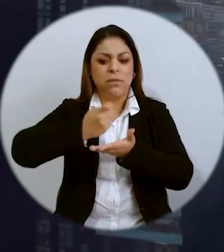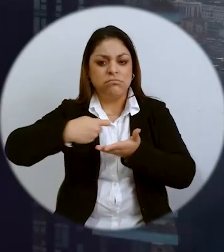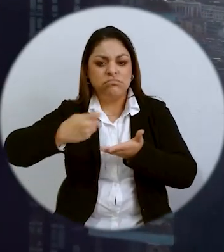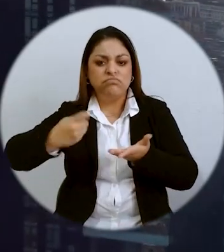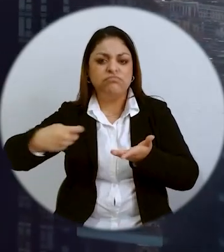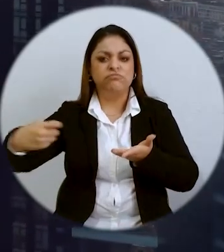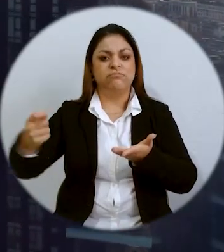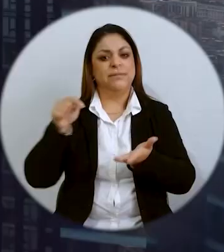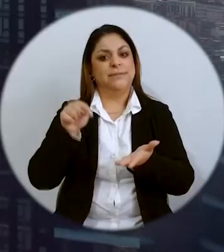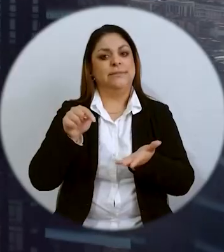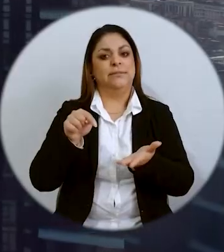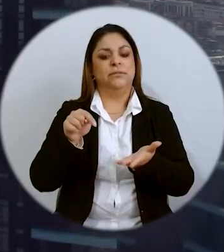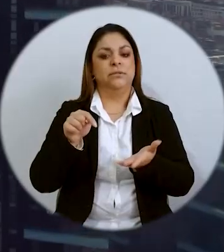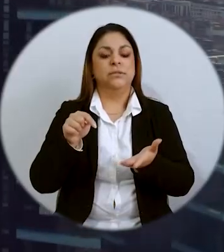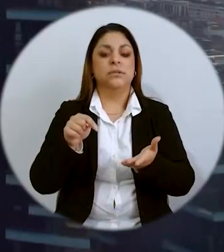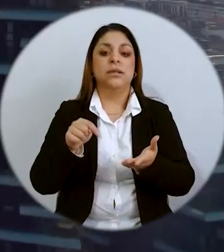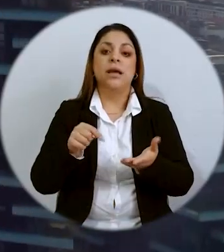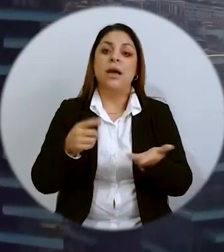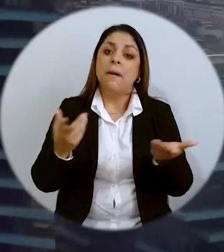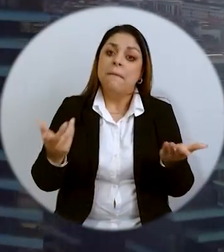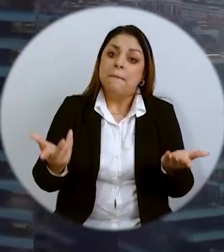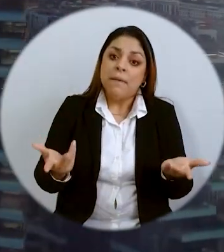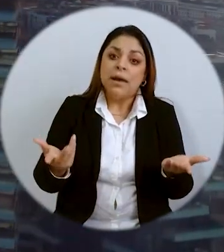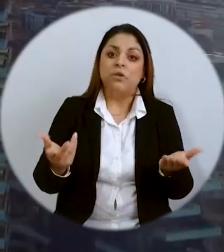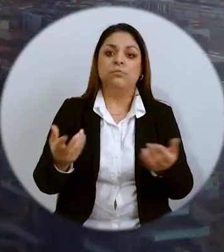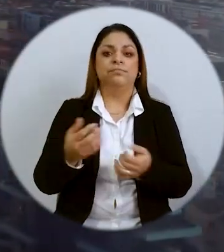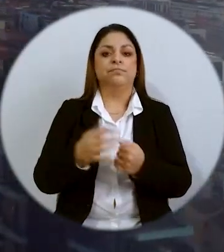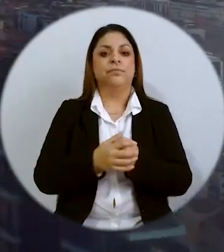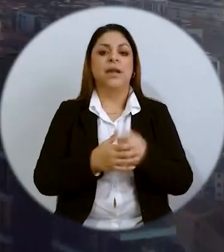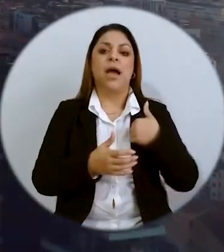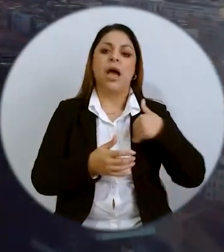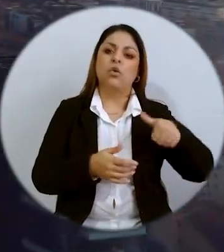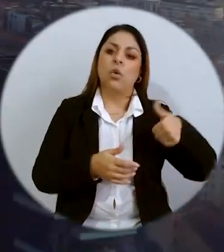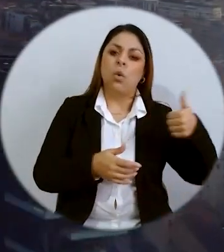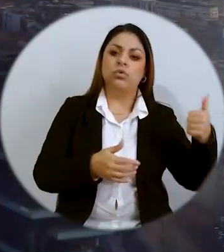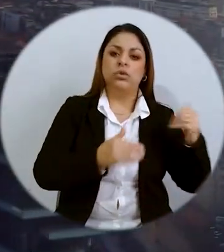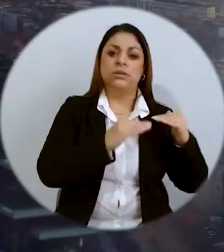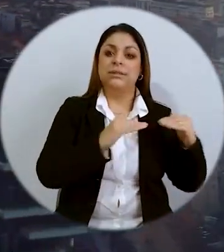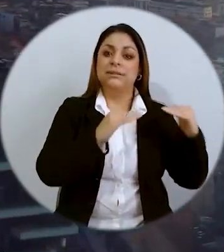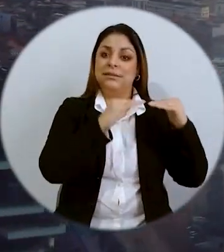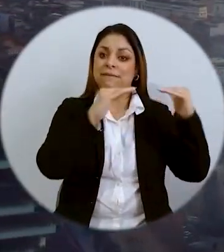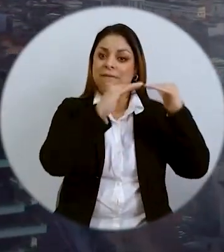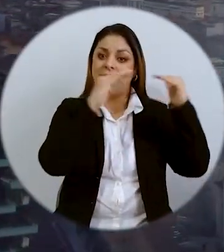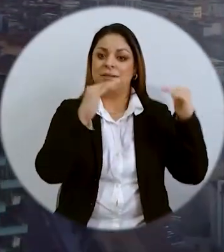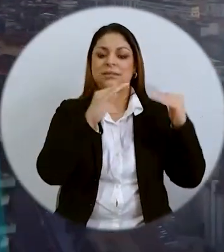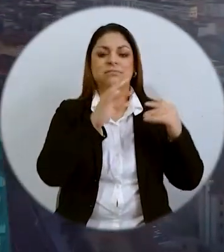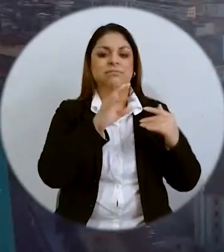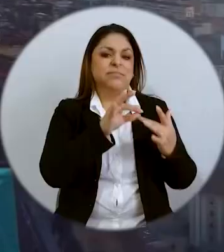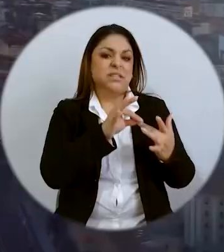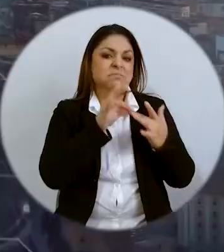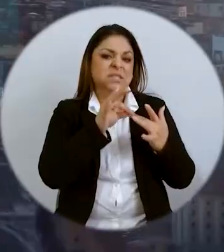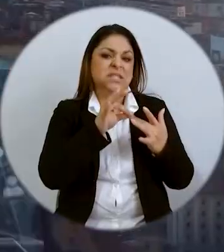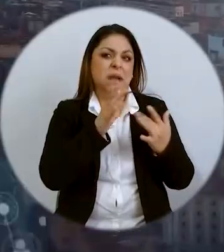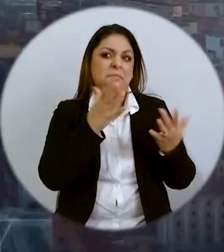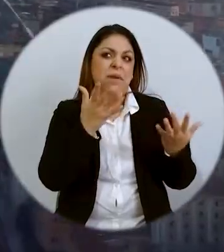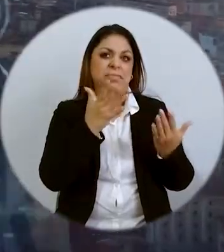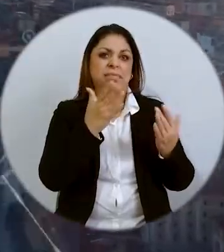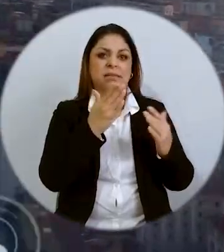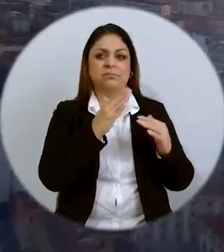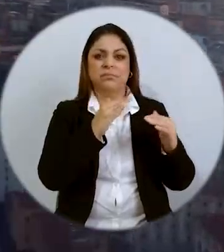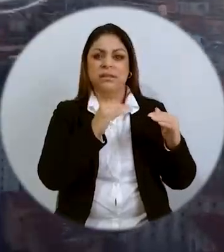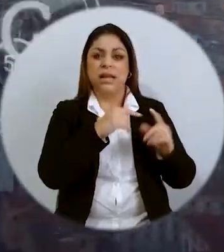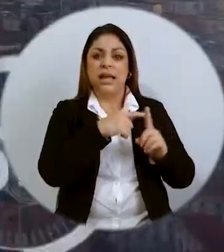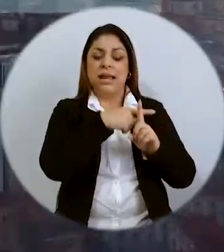etc. Eso no quita que tengamos en otros niveles, y sobre todo a nivel medio y superior